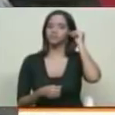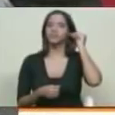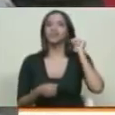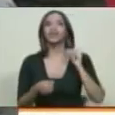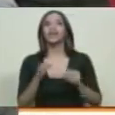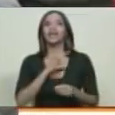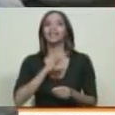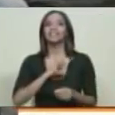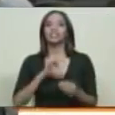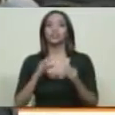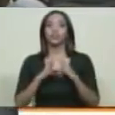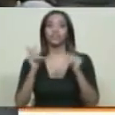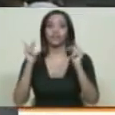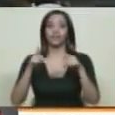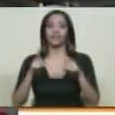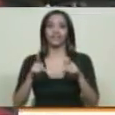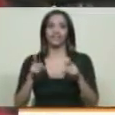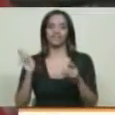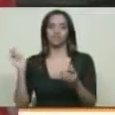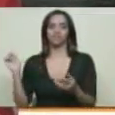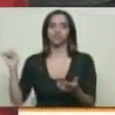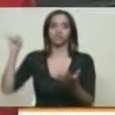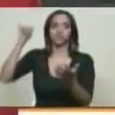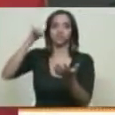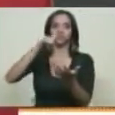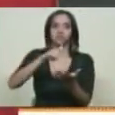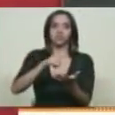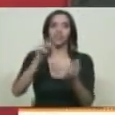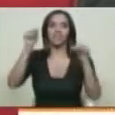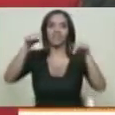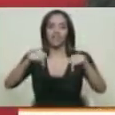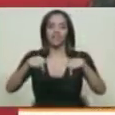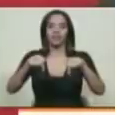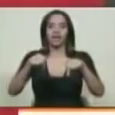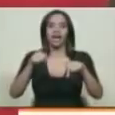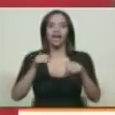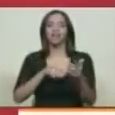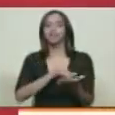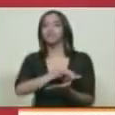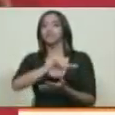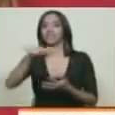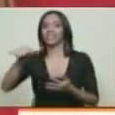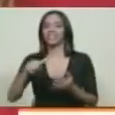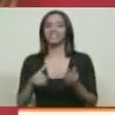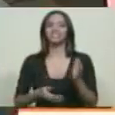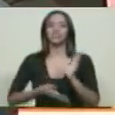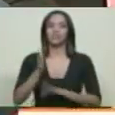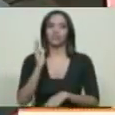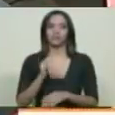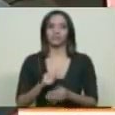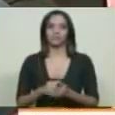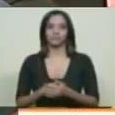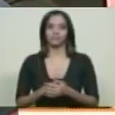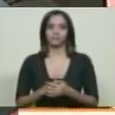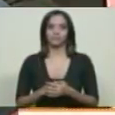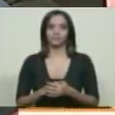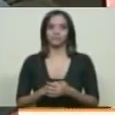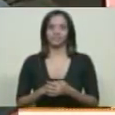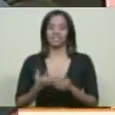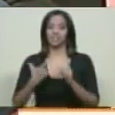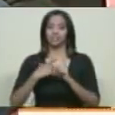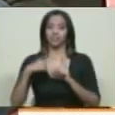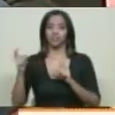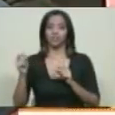se vino directamente. A nada. Agarró su avión personal y se vino para acá. Pero miren, vamos a ver un video a propósito